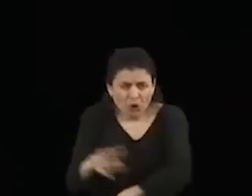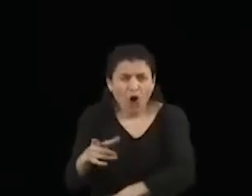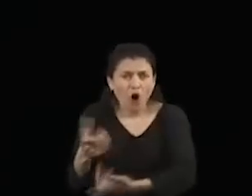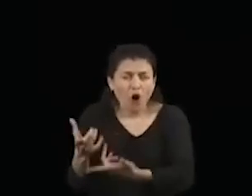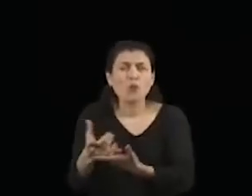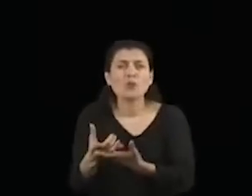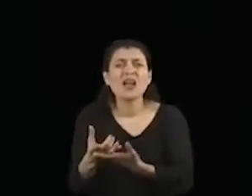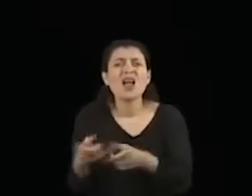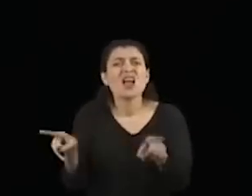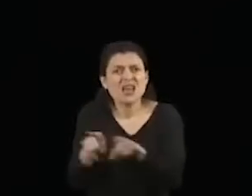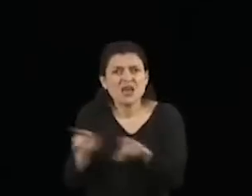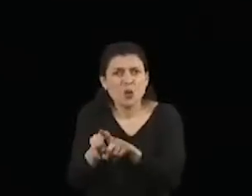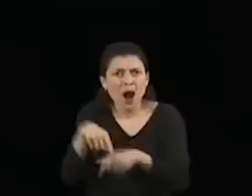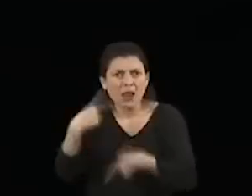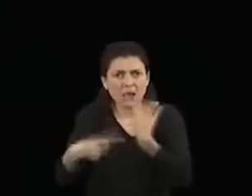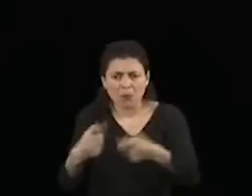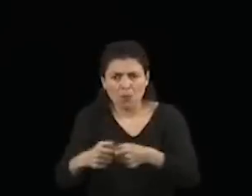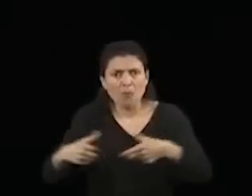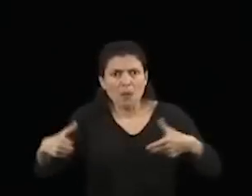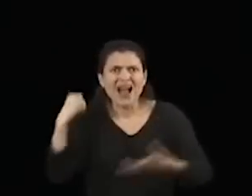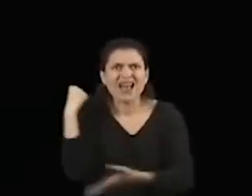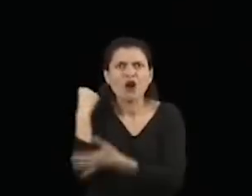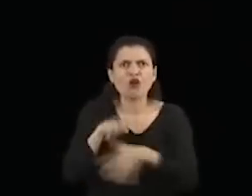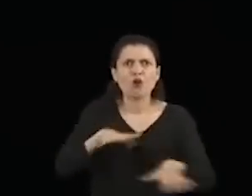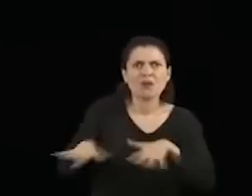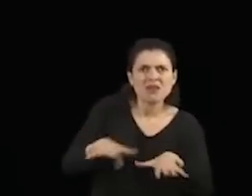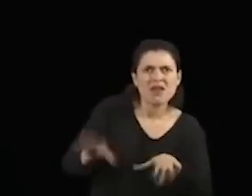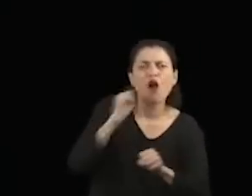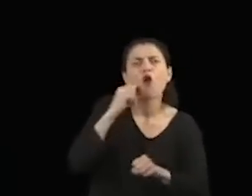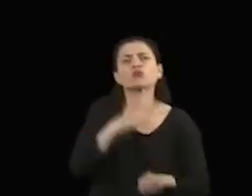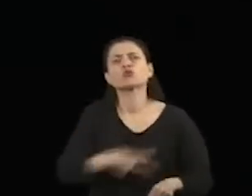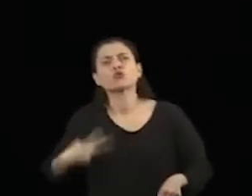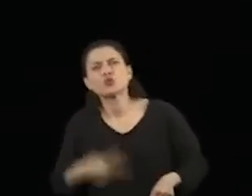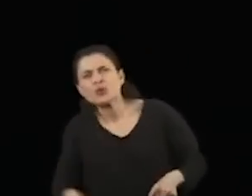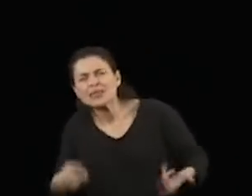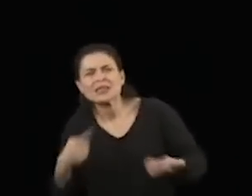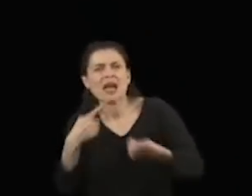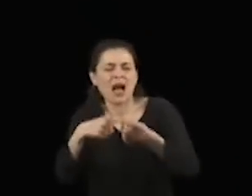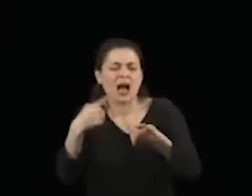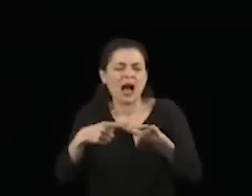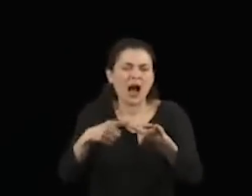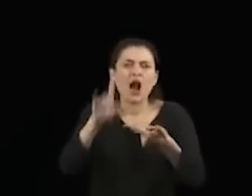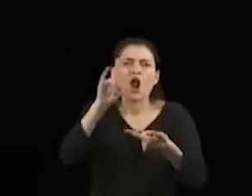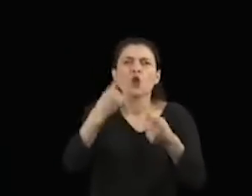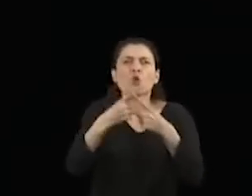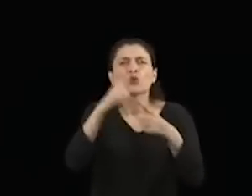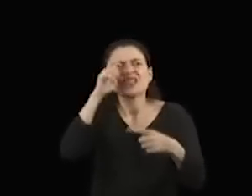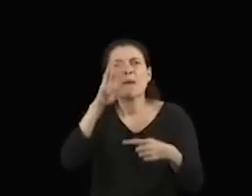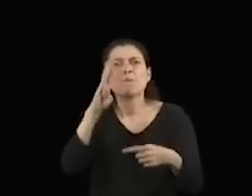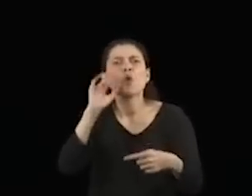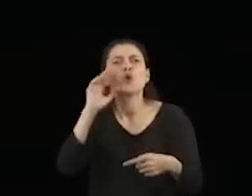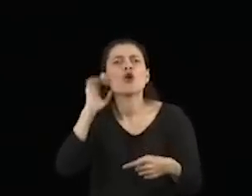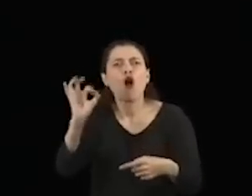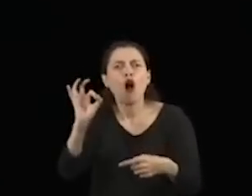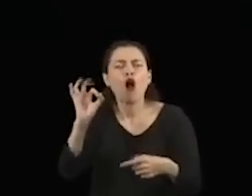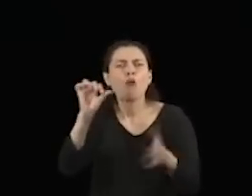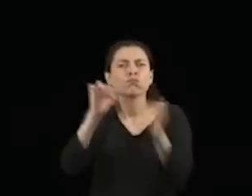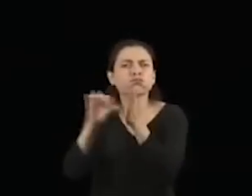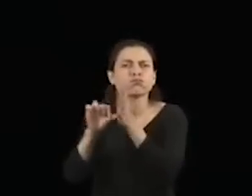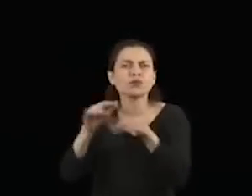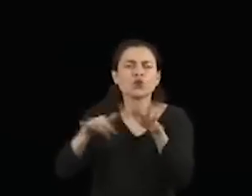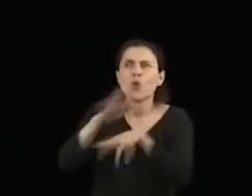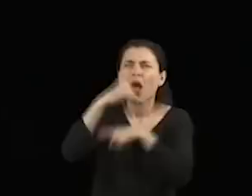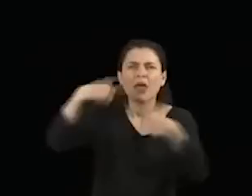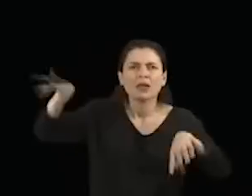mayor que el de Estados Unidos. O países como Suiza, o países como Luxemburgo, o el que ustedes quieran,